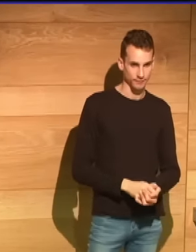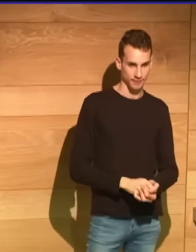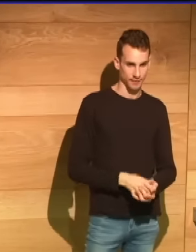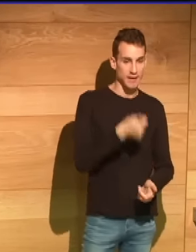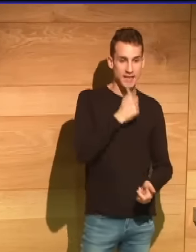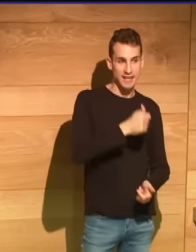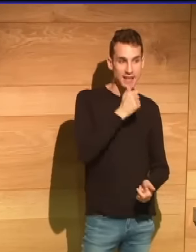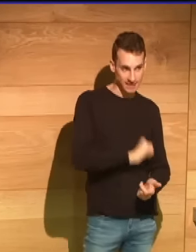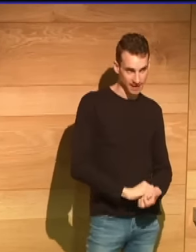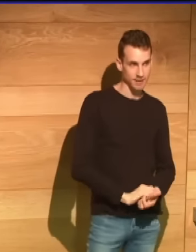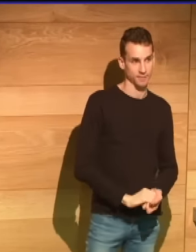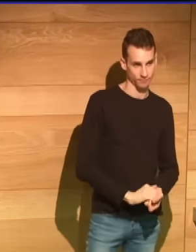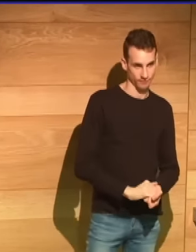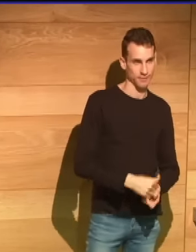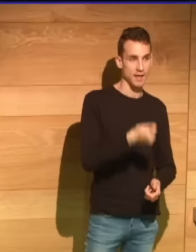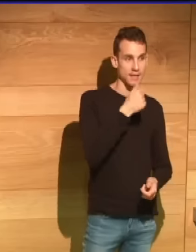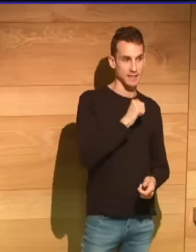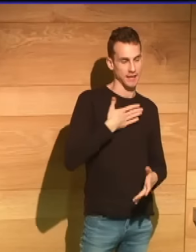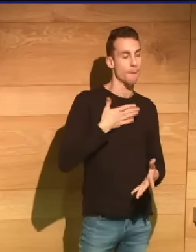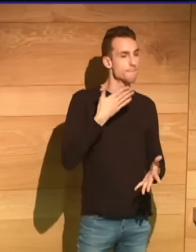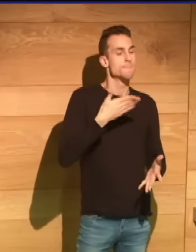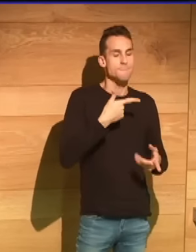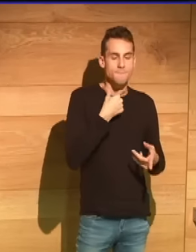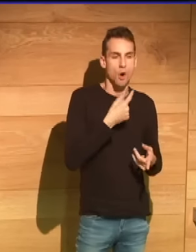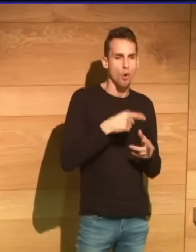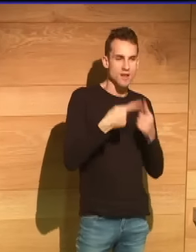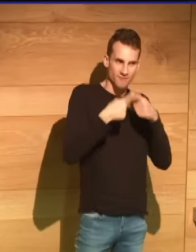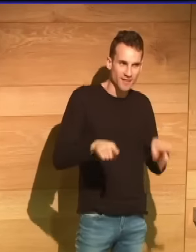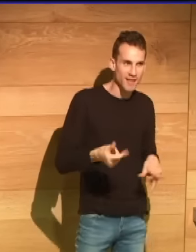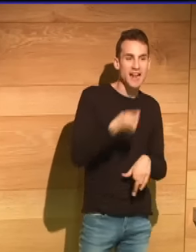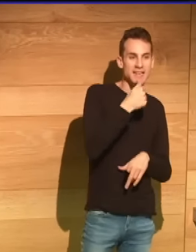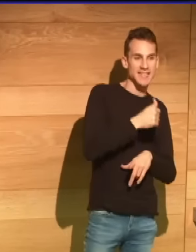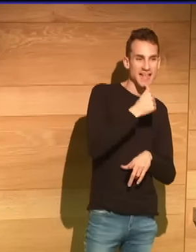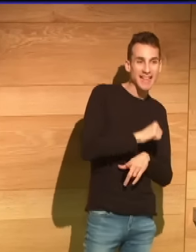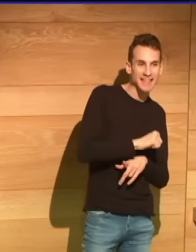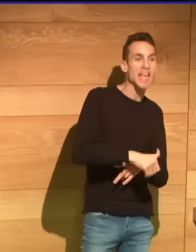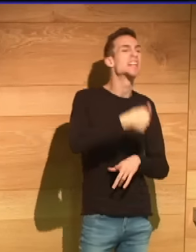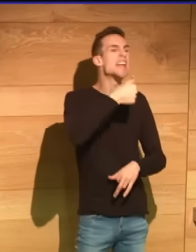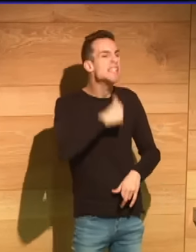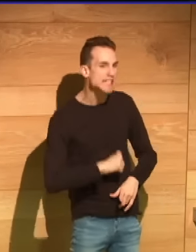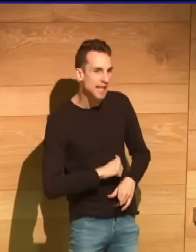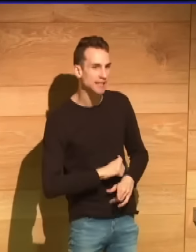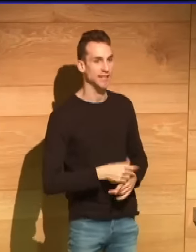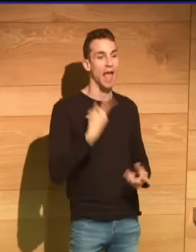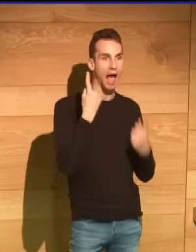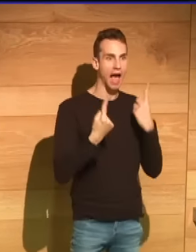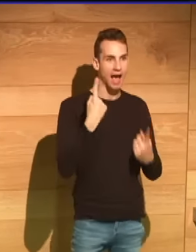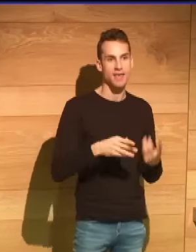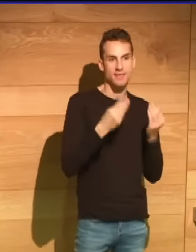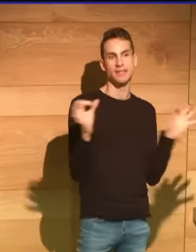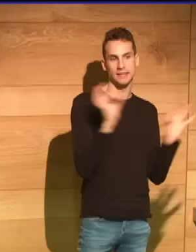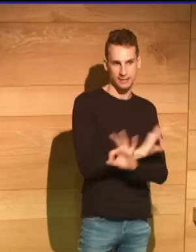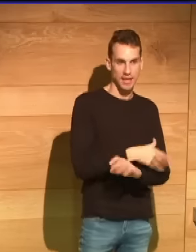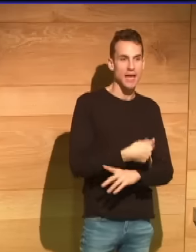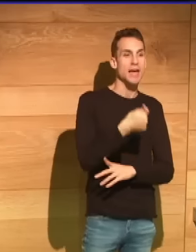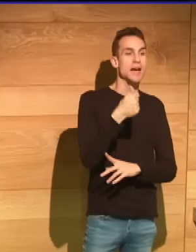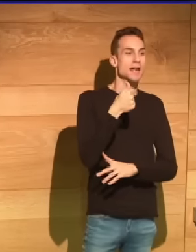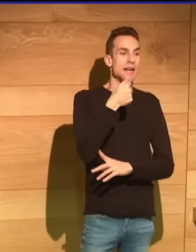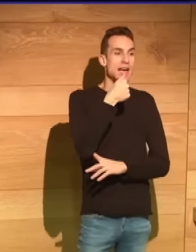gusta hacer la distinción entre resiliente y resistente, que a veces se confunde. La resistencia